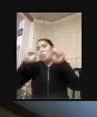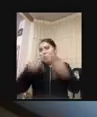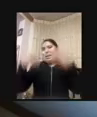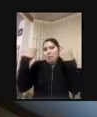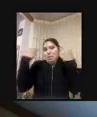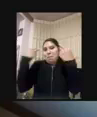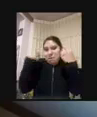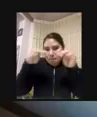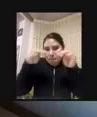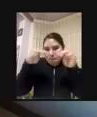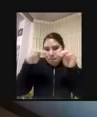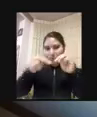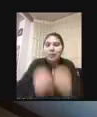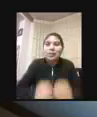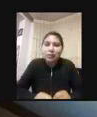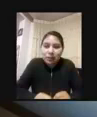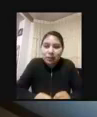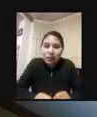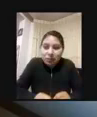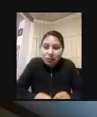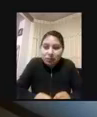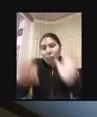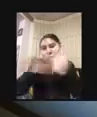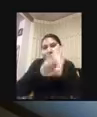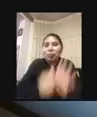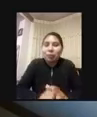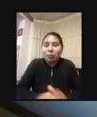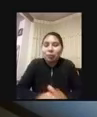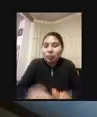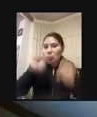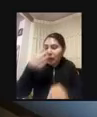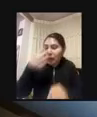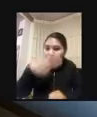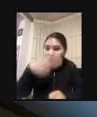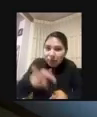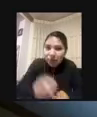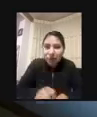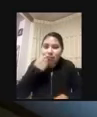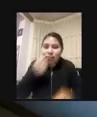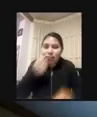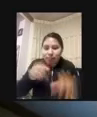¿no? Por ejemplo, aquí podemos observar a una niña que está haciendo